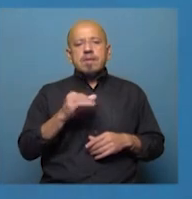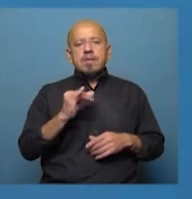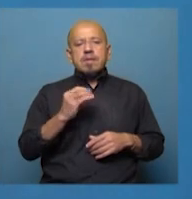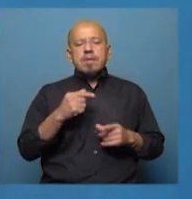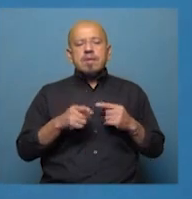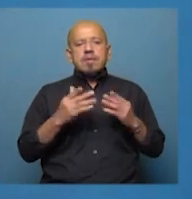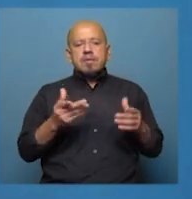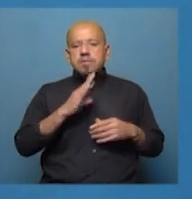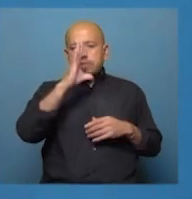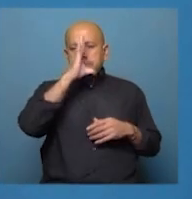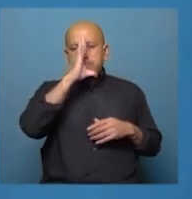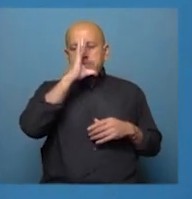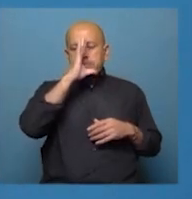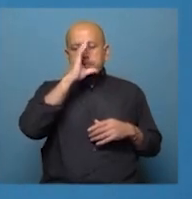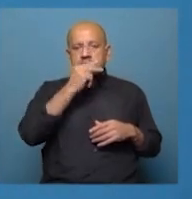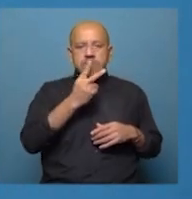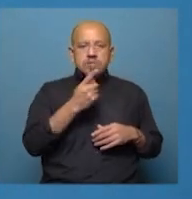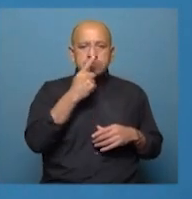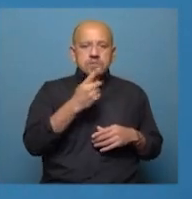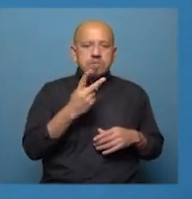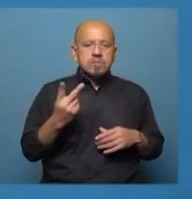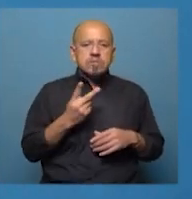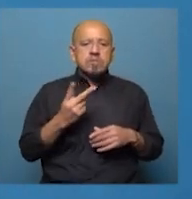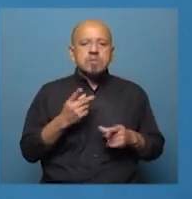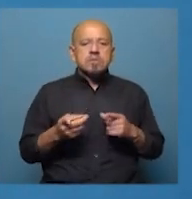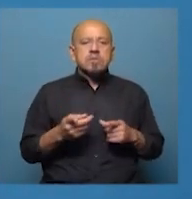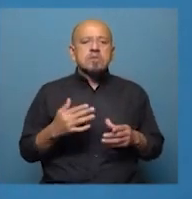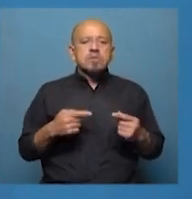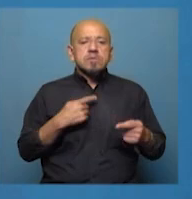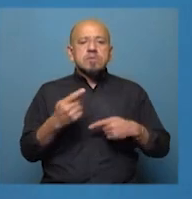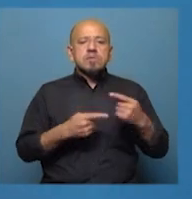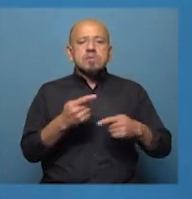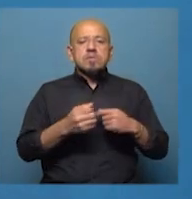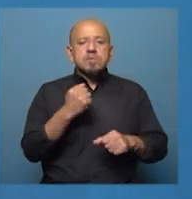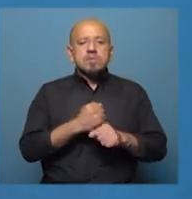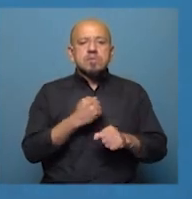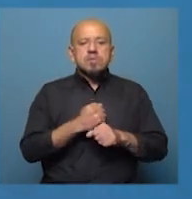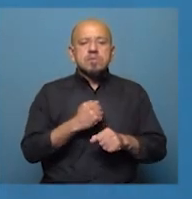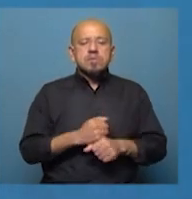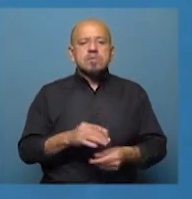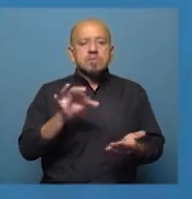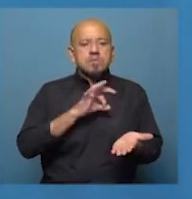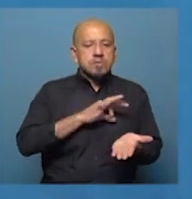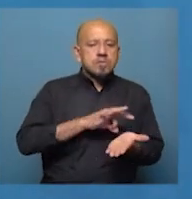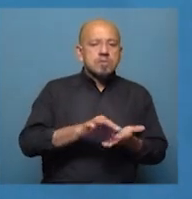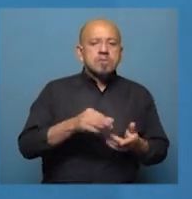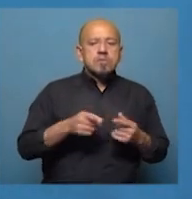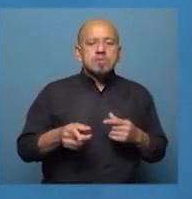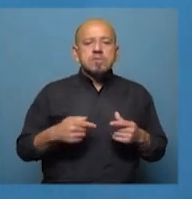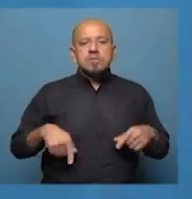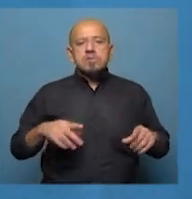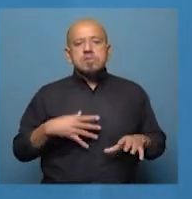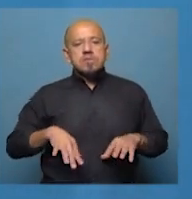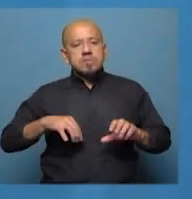desde febrero del 2022 en adelante este siguieron trabajando manteniendo los servicios eh bajo el